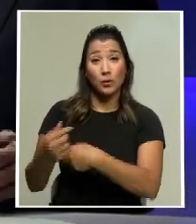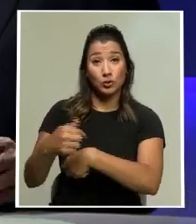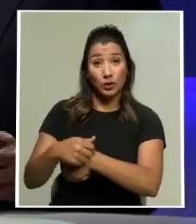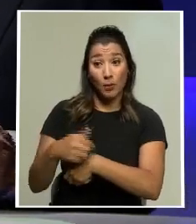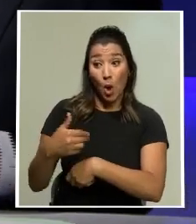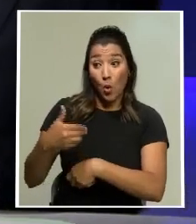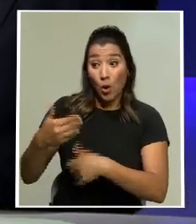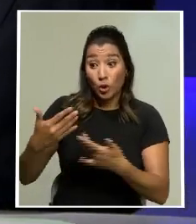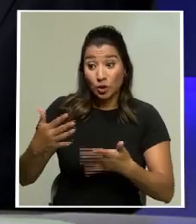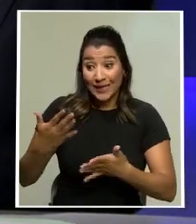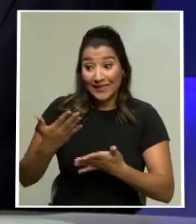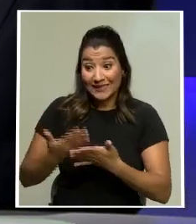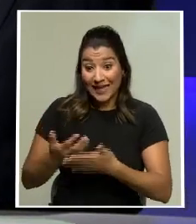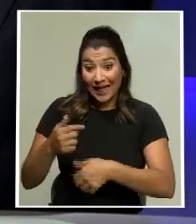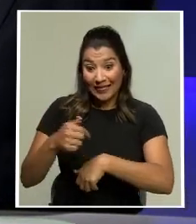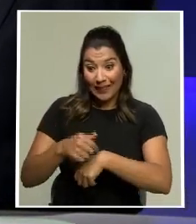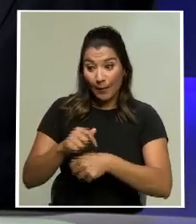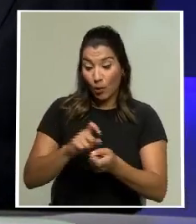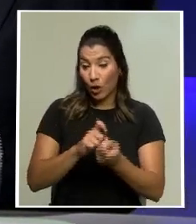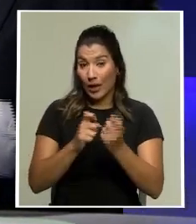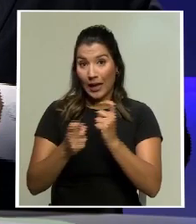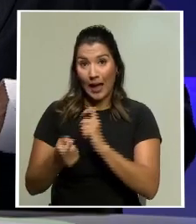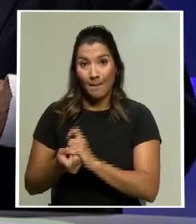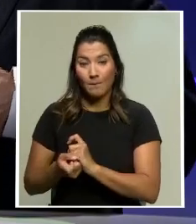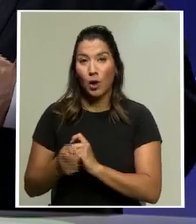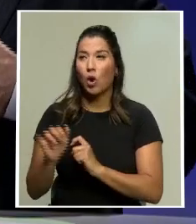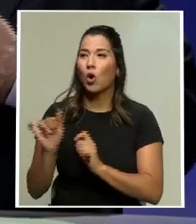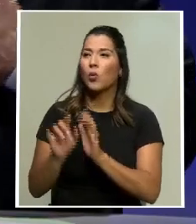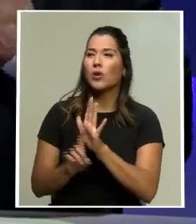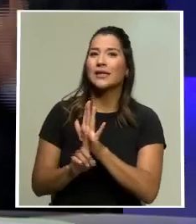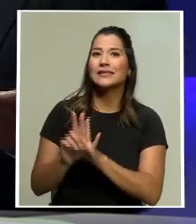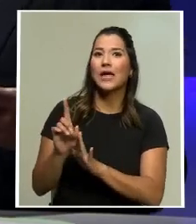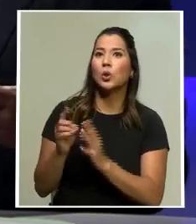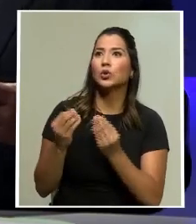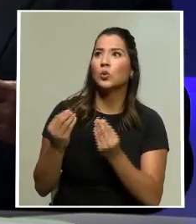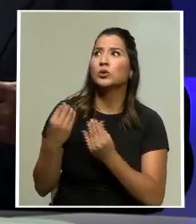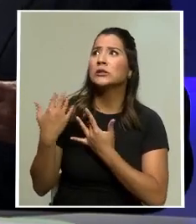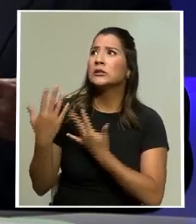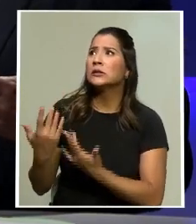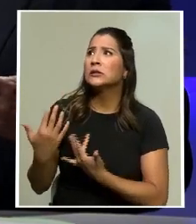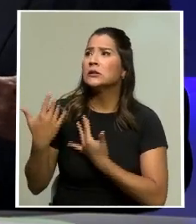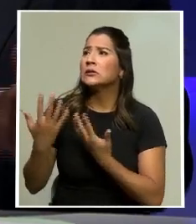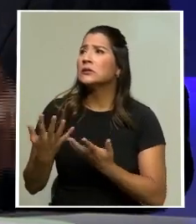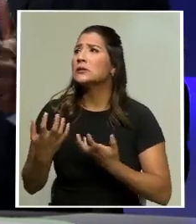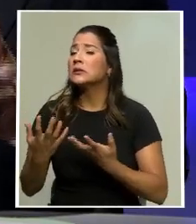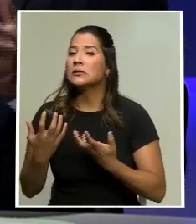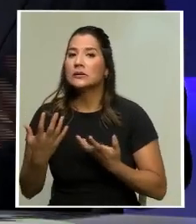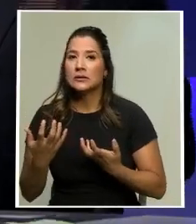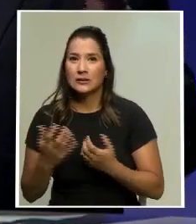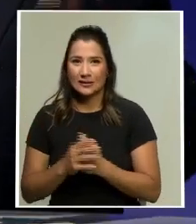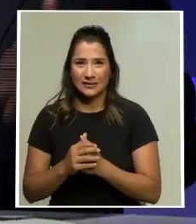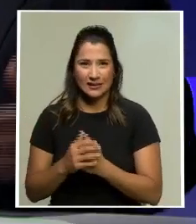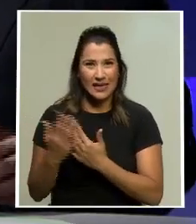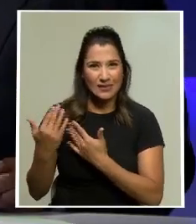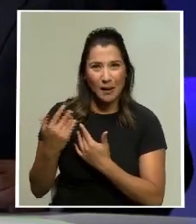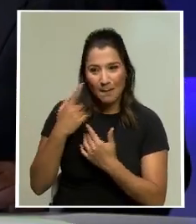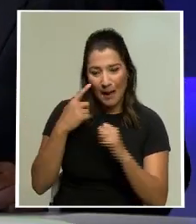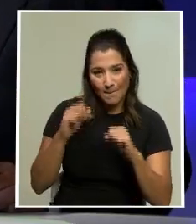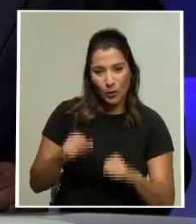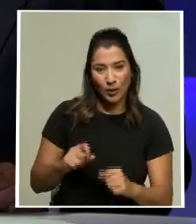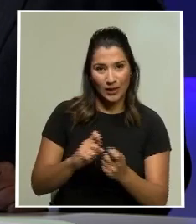cuando llegan a estos periodos de cambio, desarrollan muchas expectativas, muchas esperanzas de